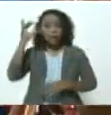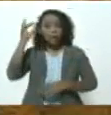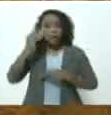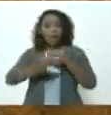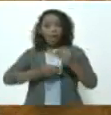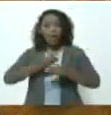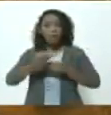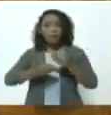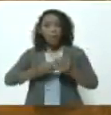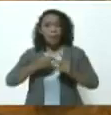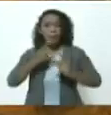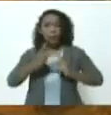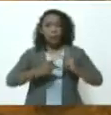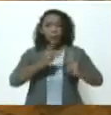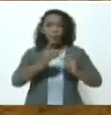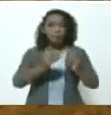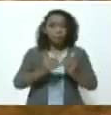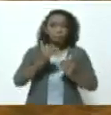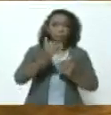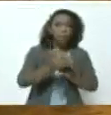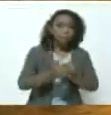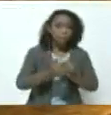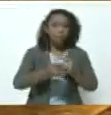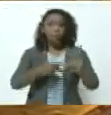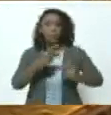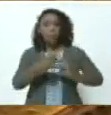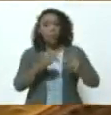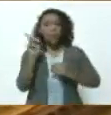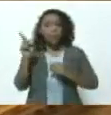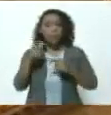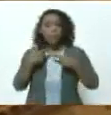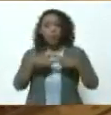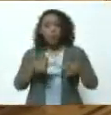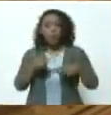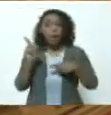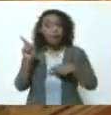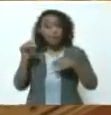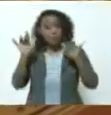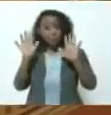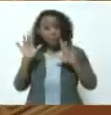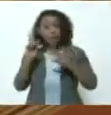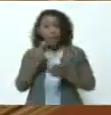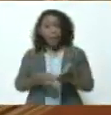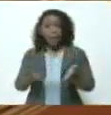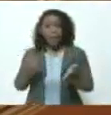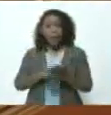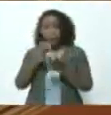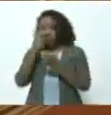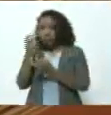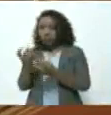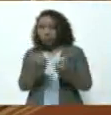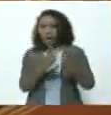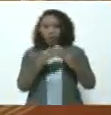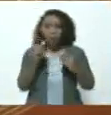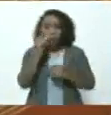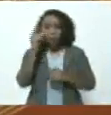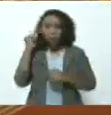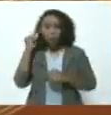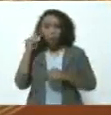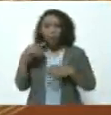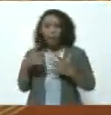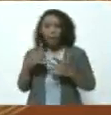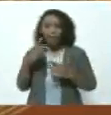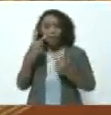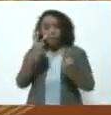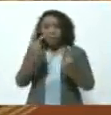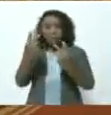realización, de producción y postproducción de esta serie, y por supuesto han reiterado la invitación a todos y todas que